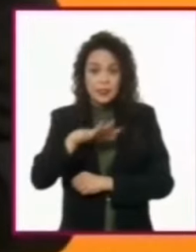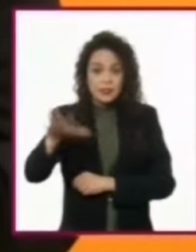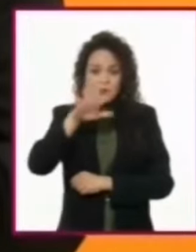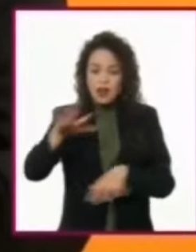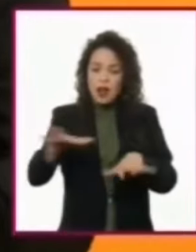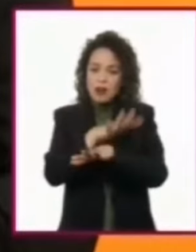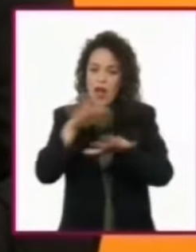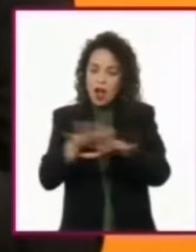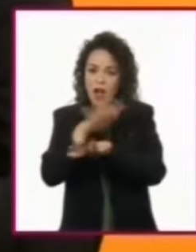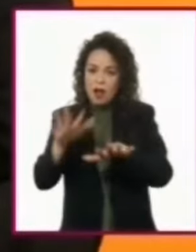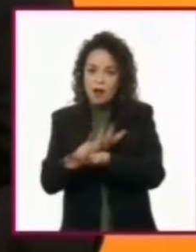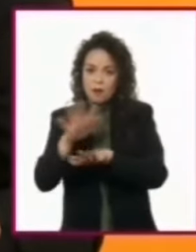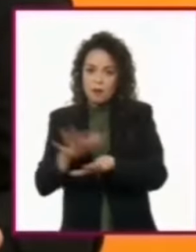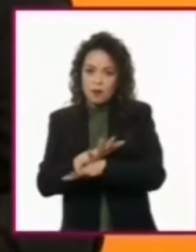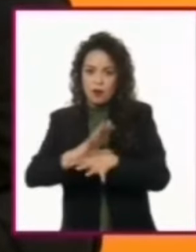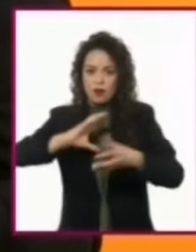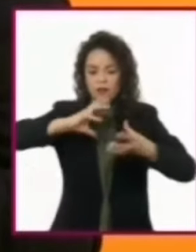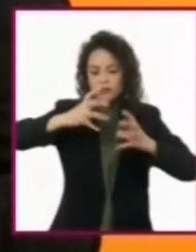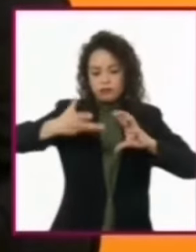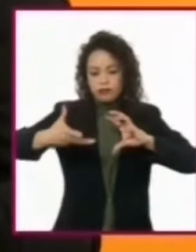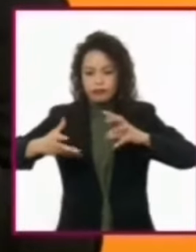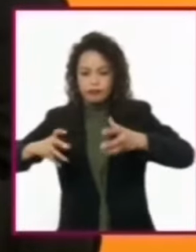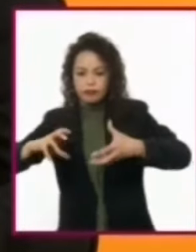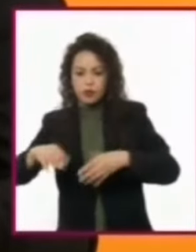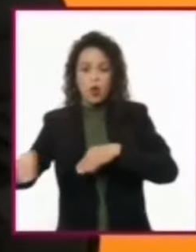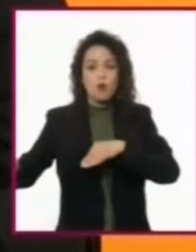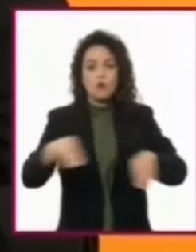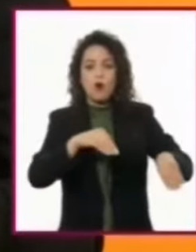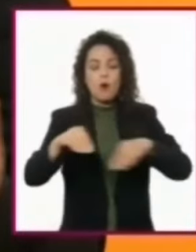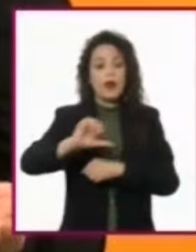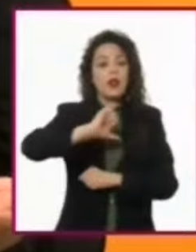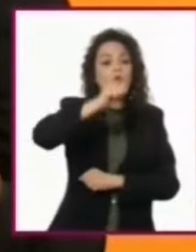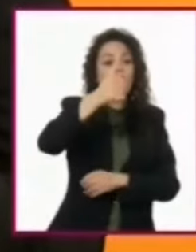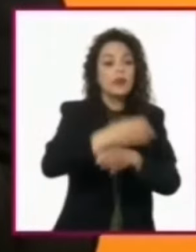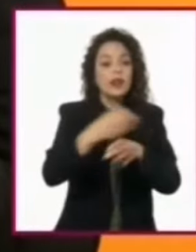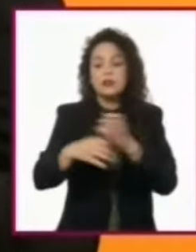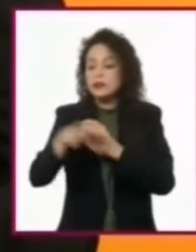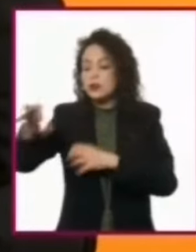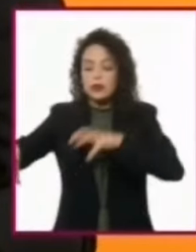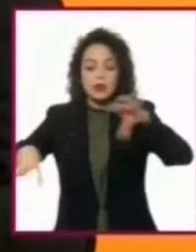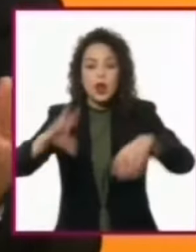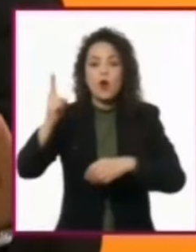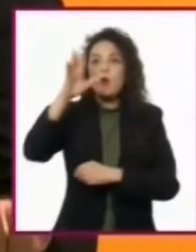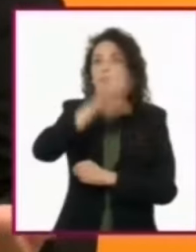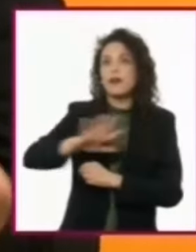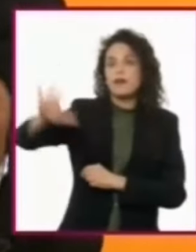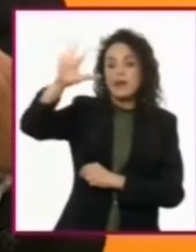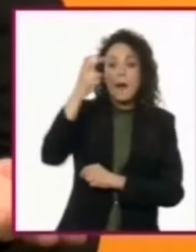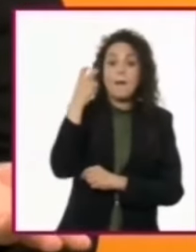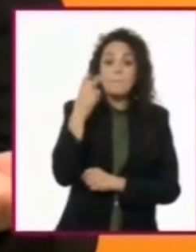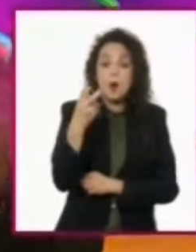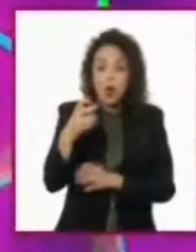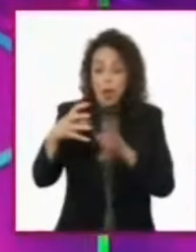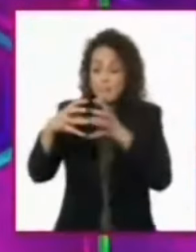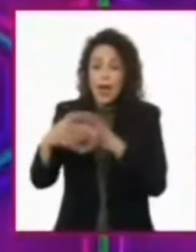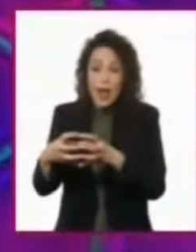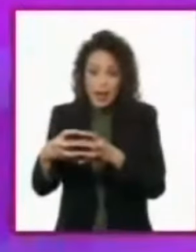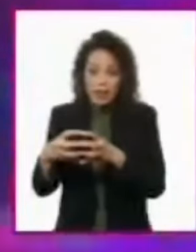espacio-tiempo, modificando la trayectoria de otros objetos. Por eso, los planetas orbitan al